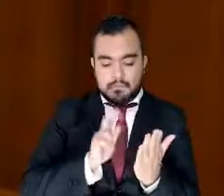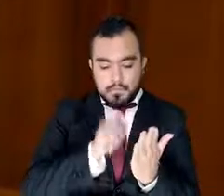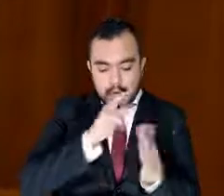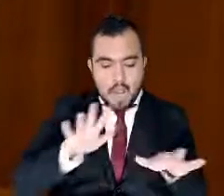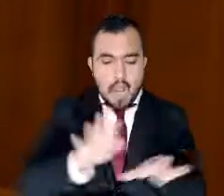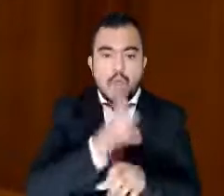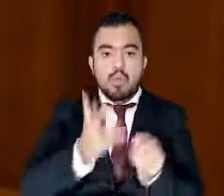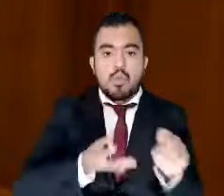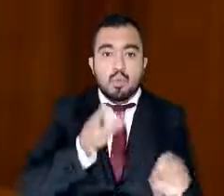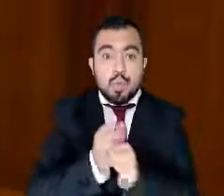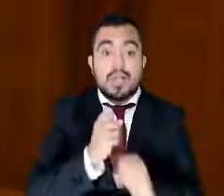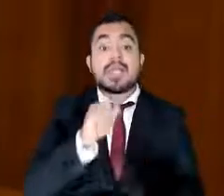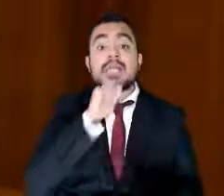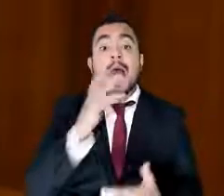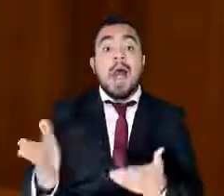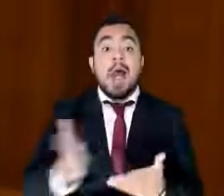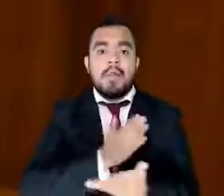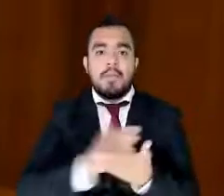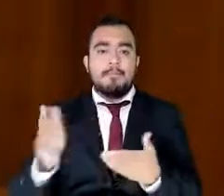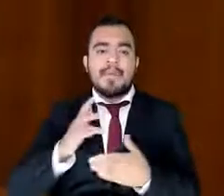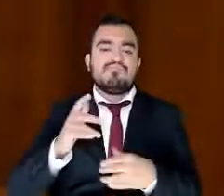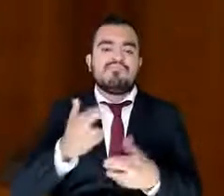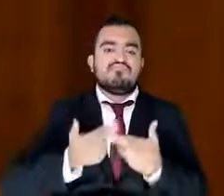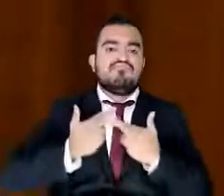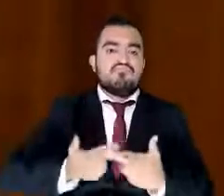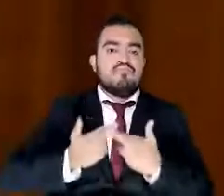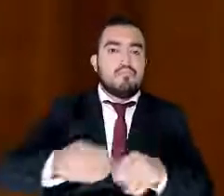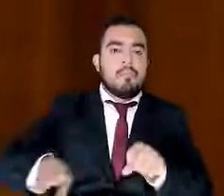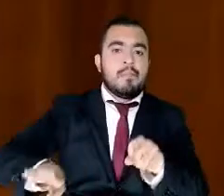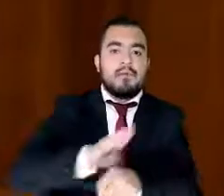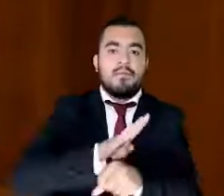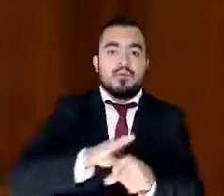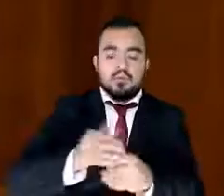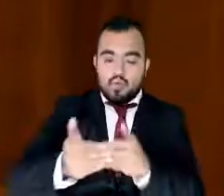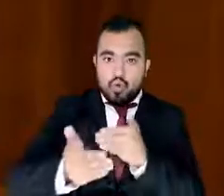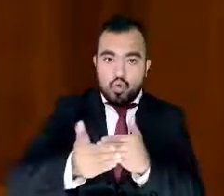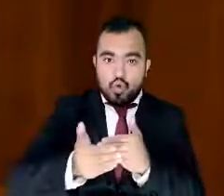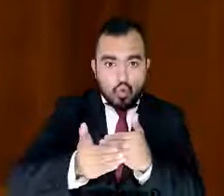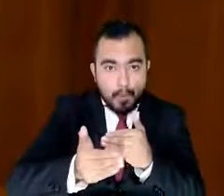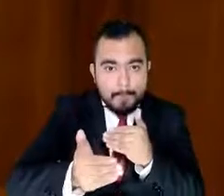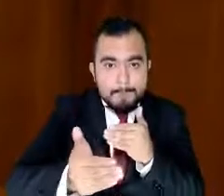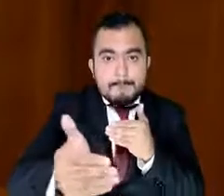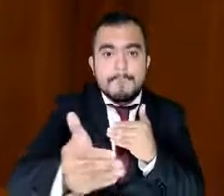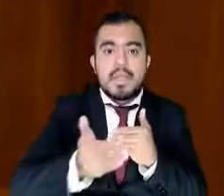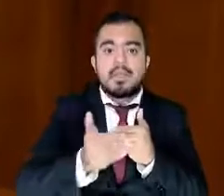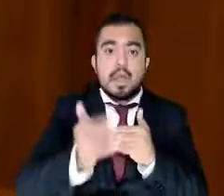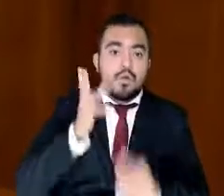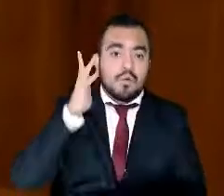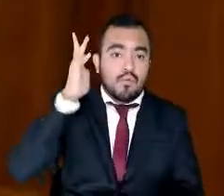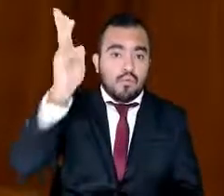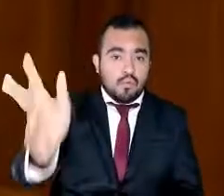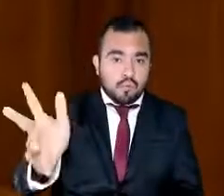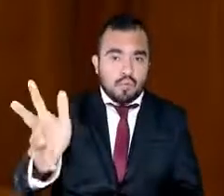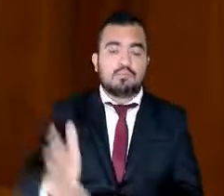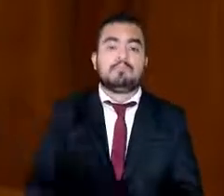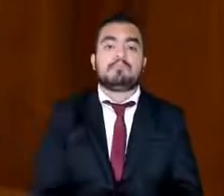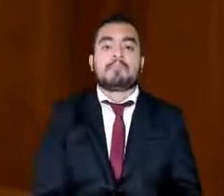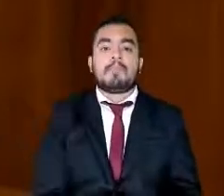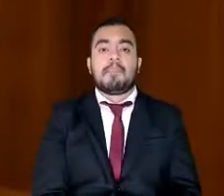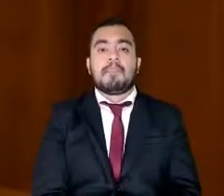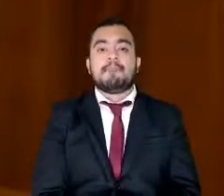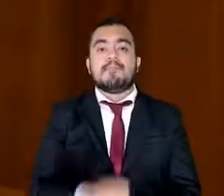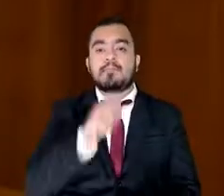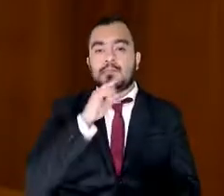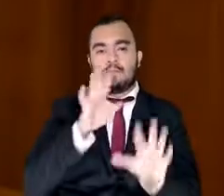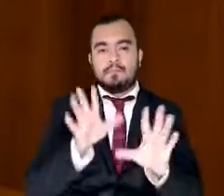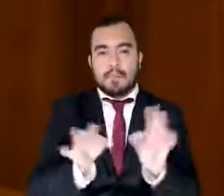que generen los mayores beneficios en el corto, en el mediano y en el largo plazo. Respecto de